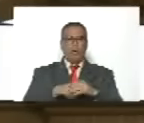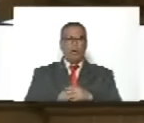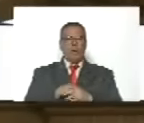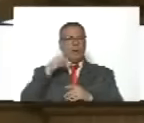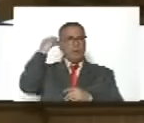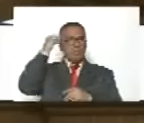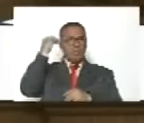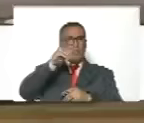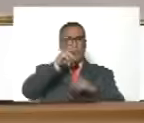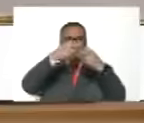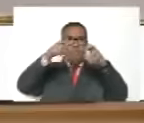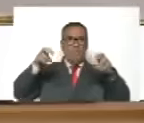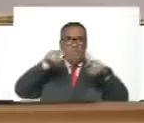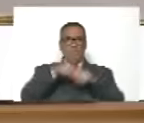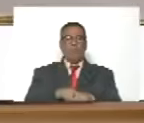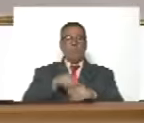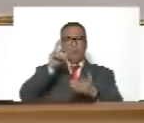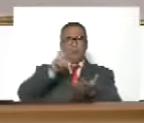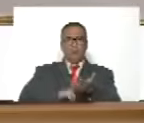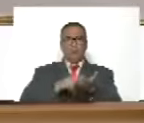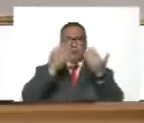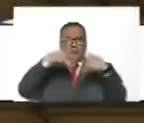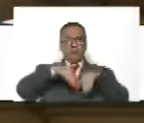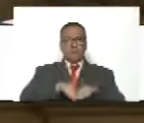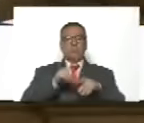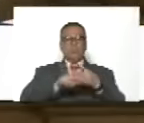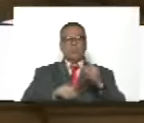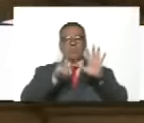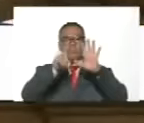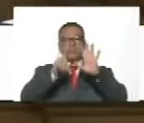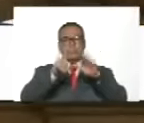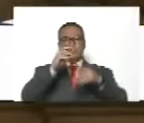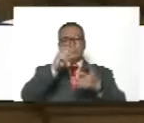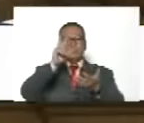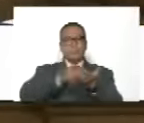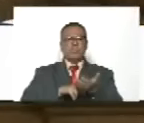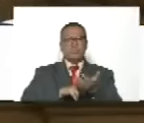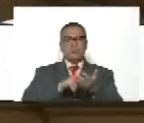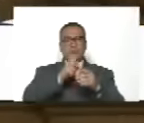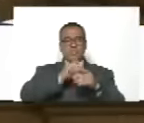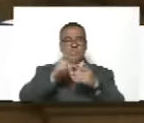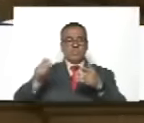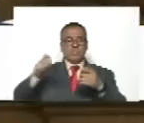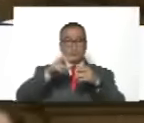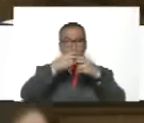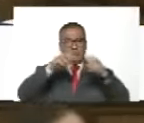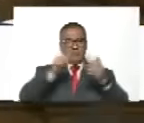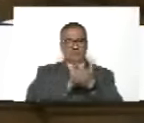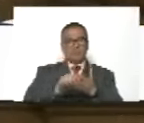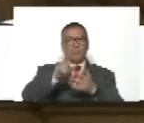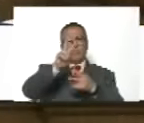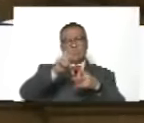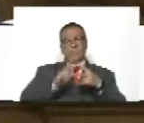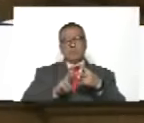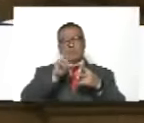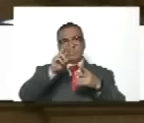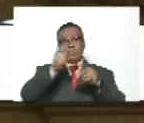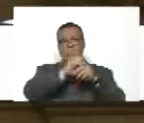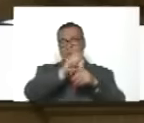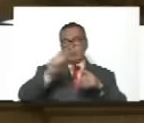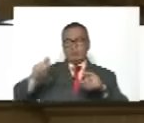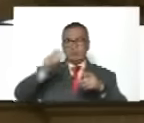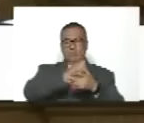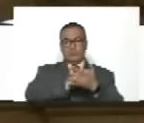En consideración el epígrafe. Aprobado. Siguiente. Sexto, se sugiere aprobar con modificación el contenido del artículo 2, quedando redactado en los